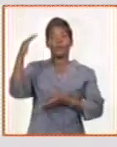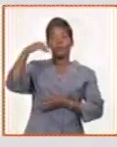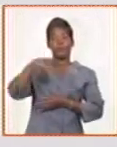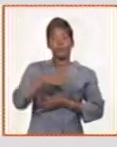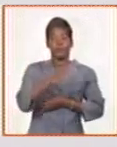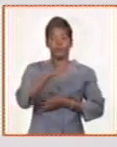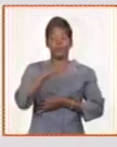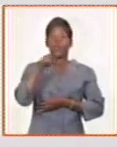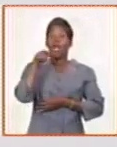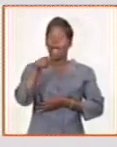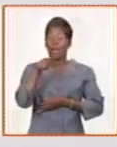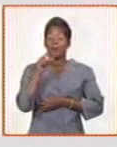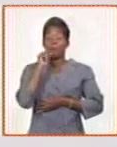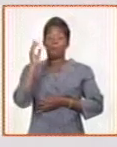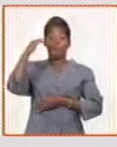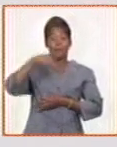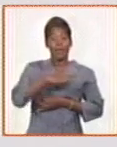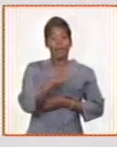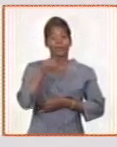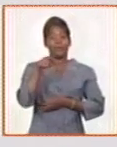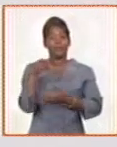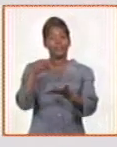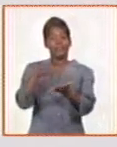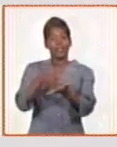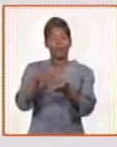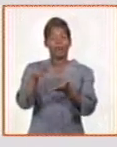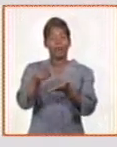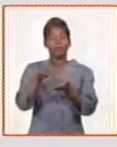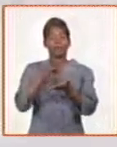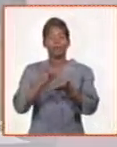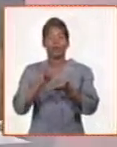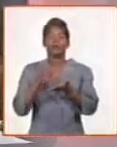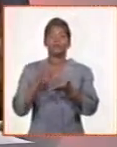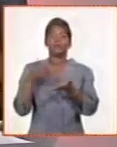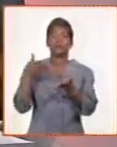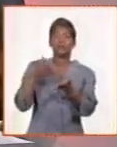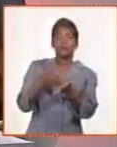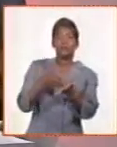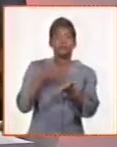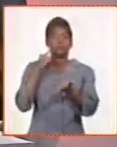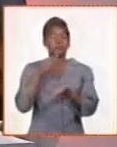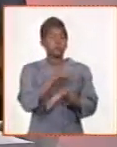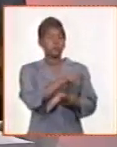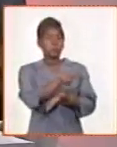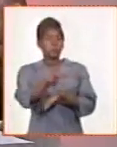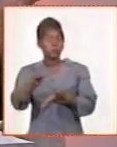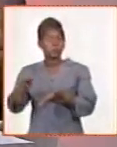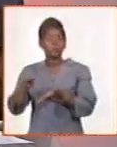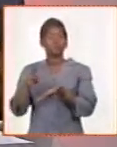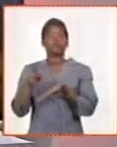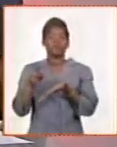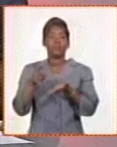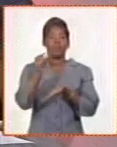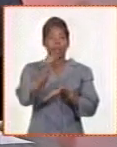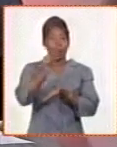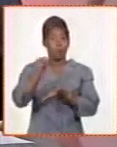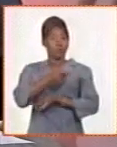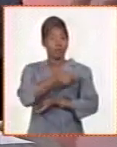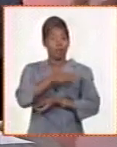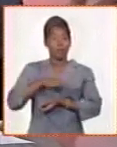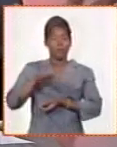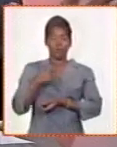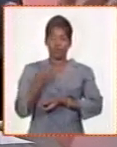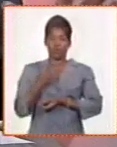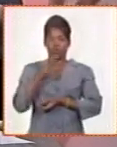de pronto, eso nos pasa constantemente. Llegamos a Bahía Honda, y nosotros éramos 30